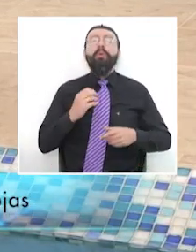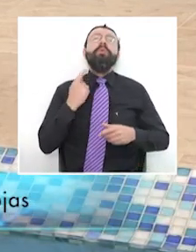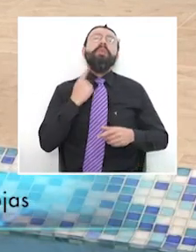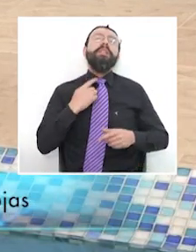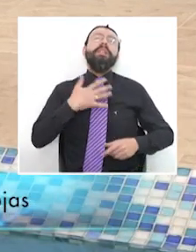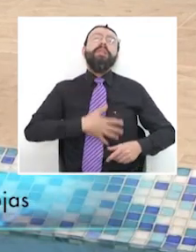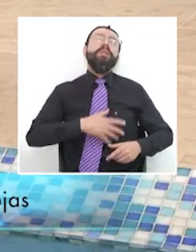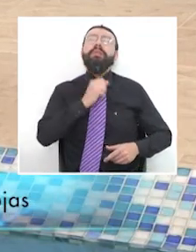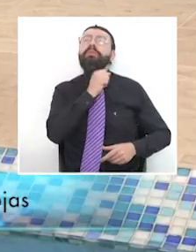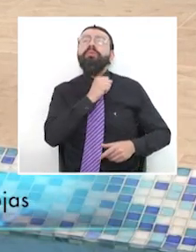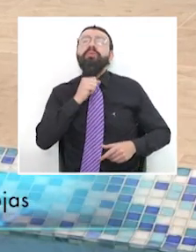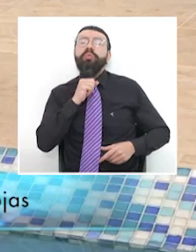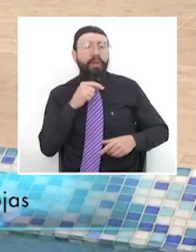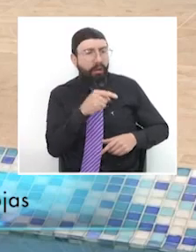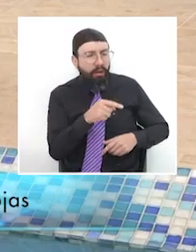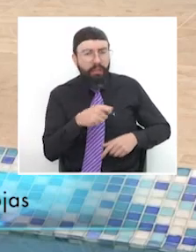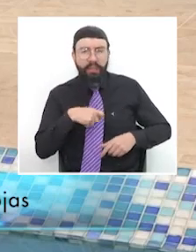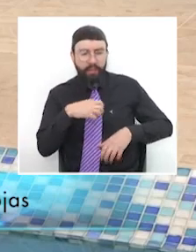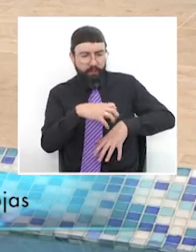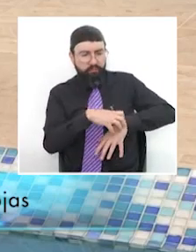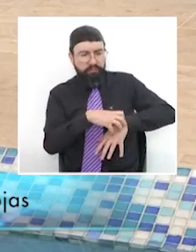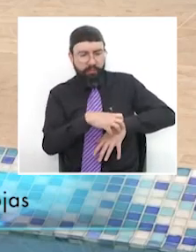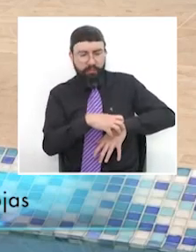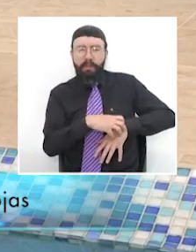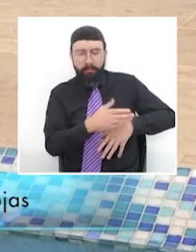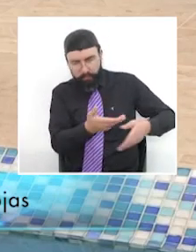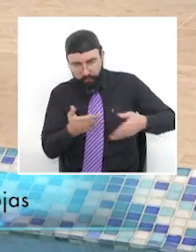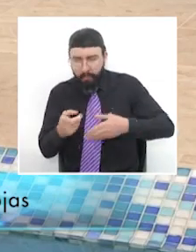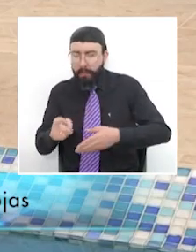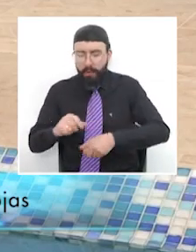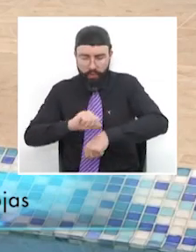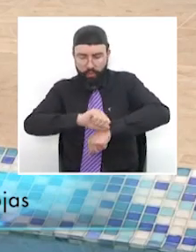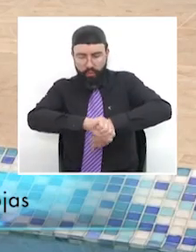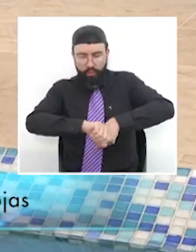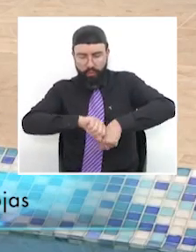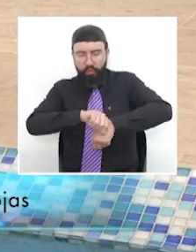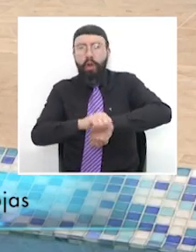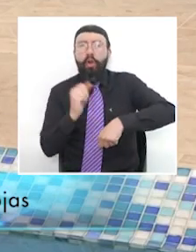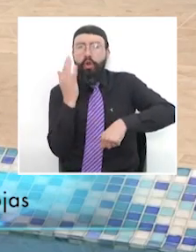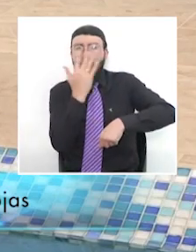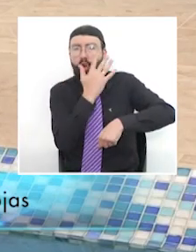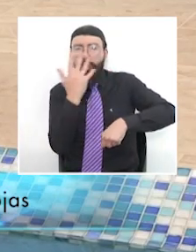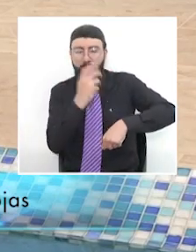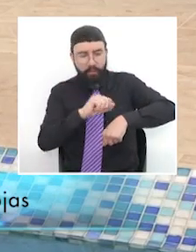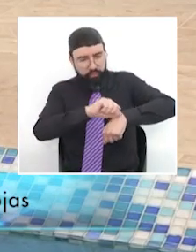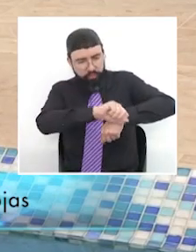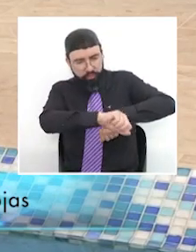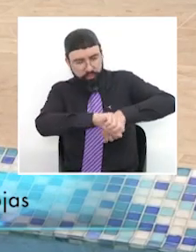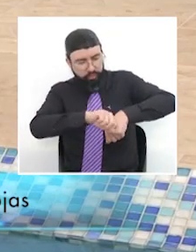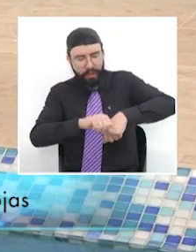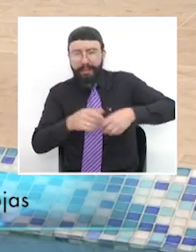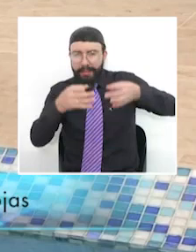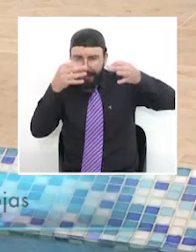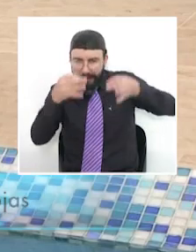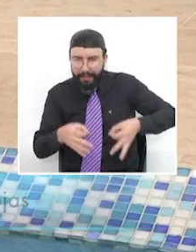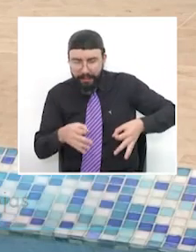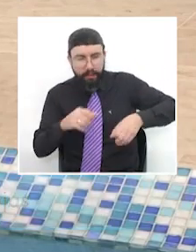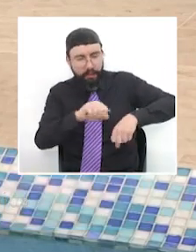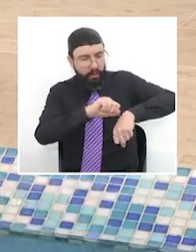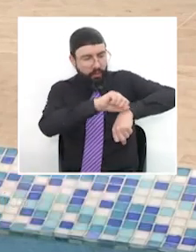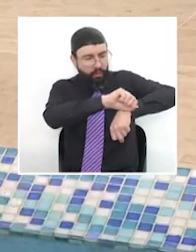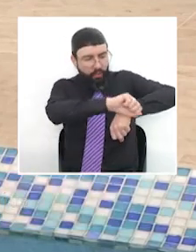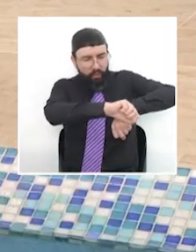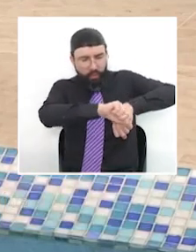que le colocamos el Doppler color, que es una emisión también de ondas, pero que va específicamente a